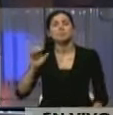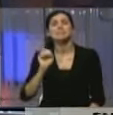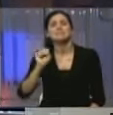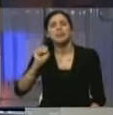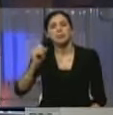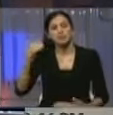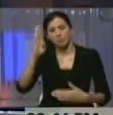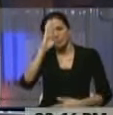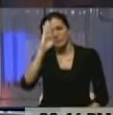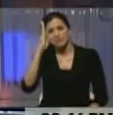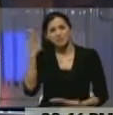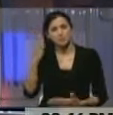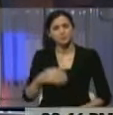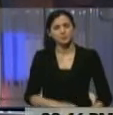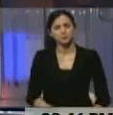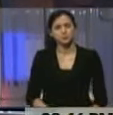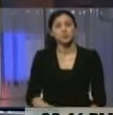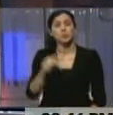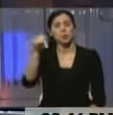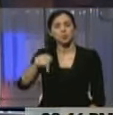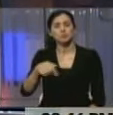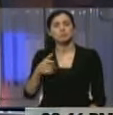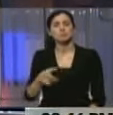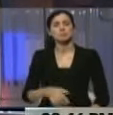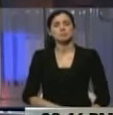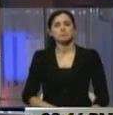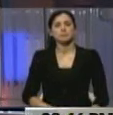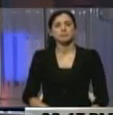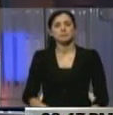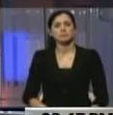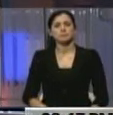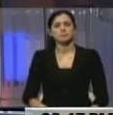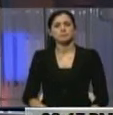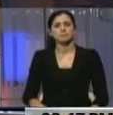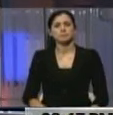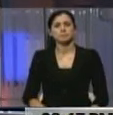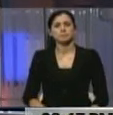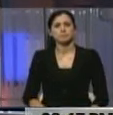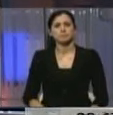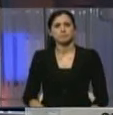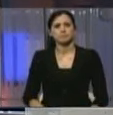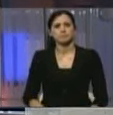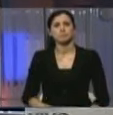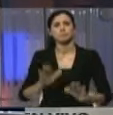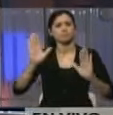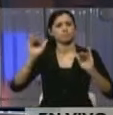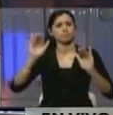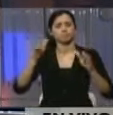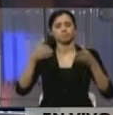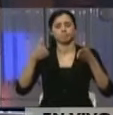de Barinas. Hoy están dándole su adiós